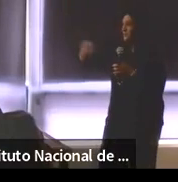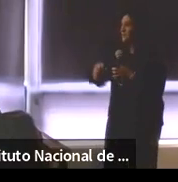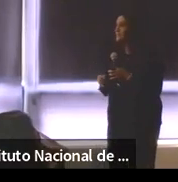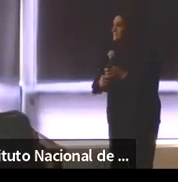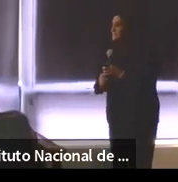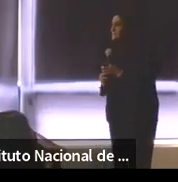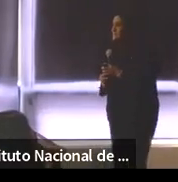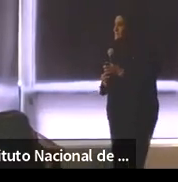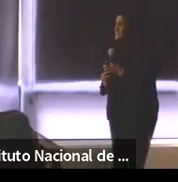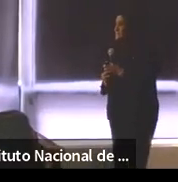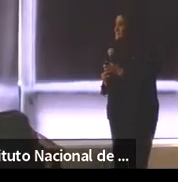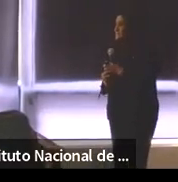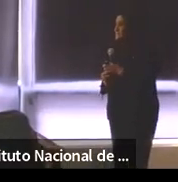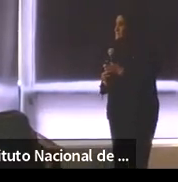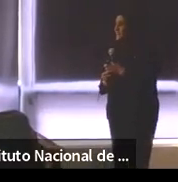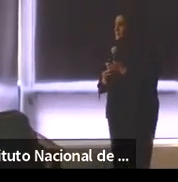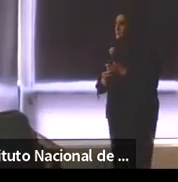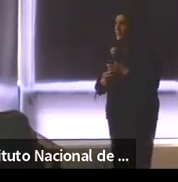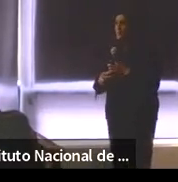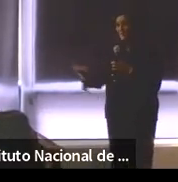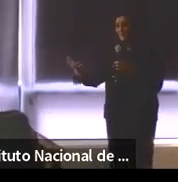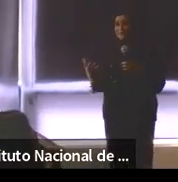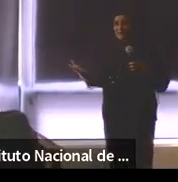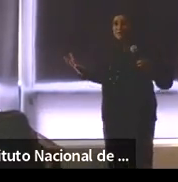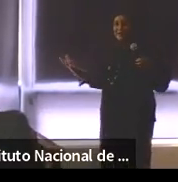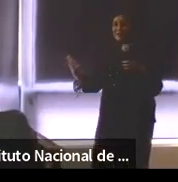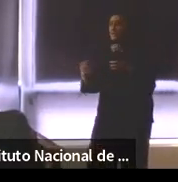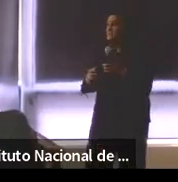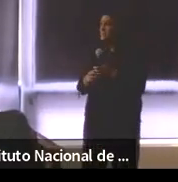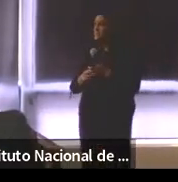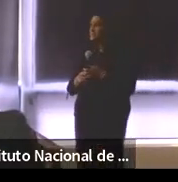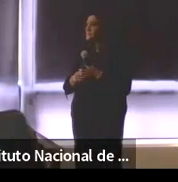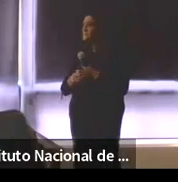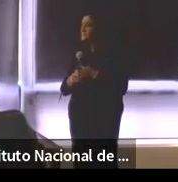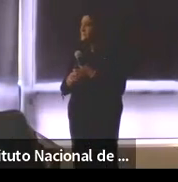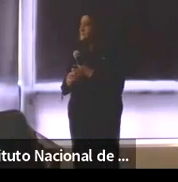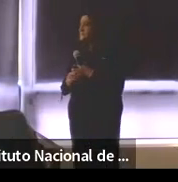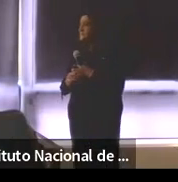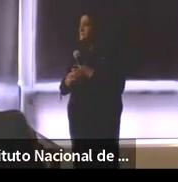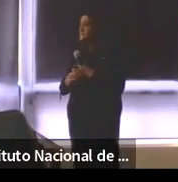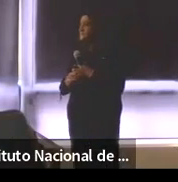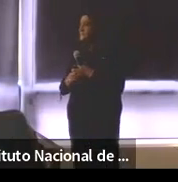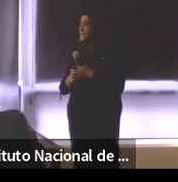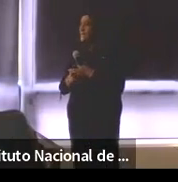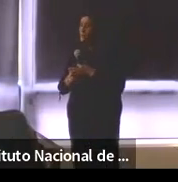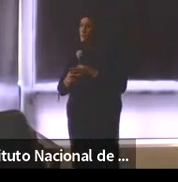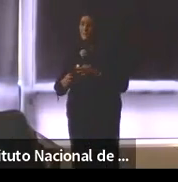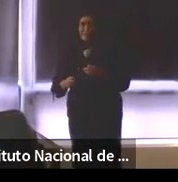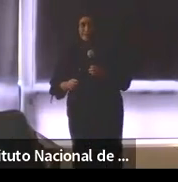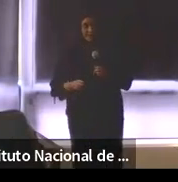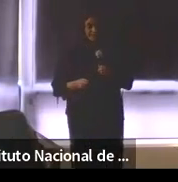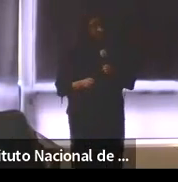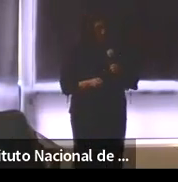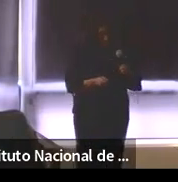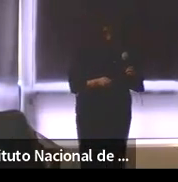eso no sucede sabes por qué Porque afectas a toda la organización y